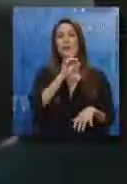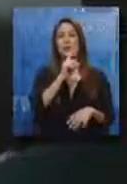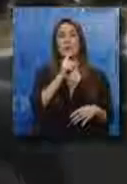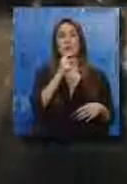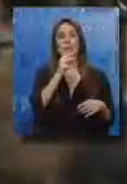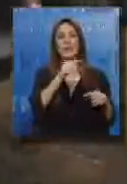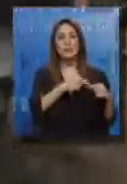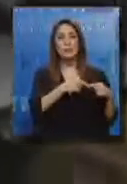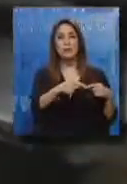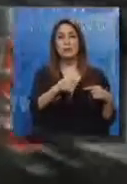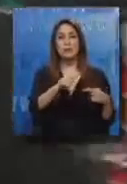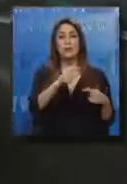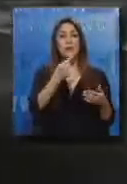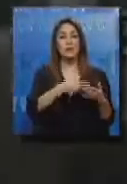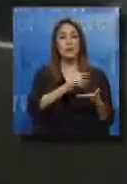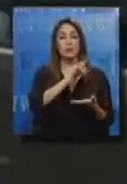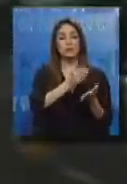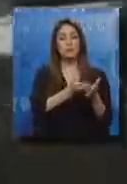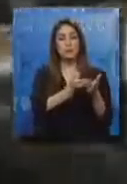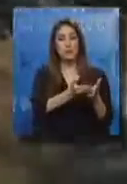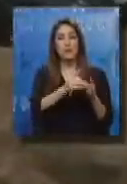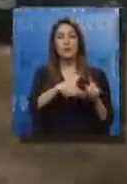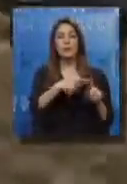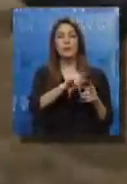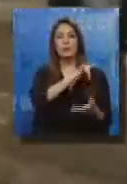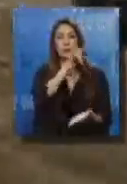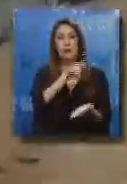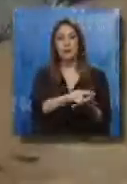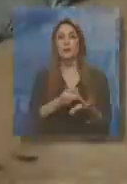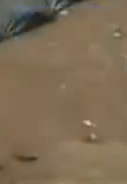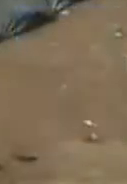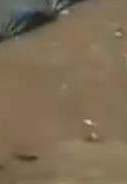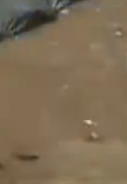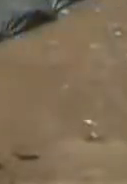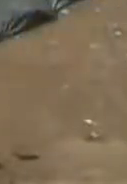de vías, un puerto y un aeropuerto. Carlos Andrés Núñez, TC Televisión.